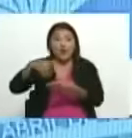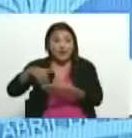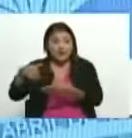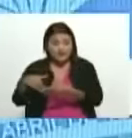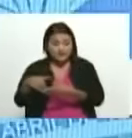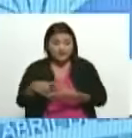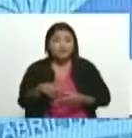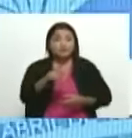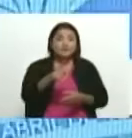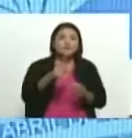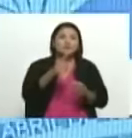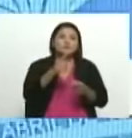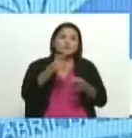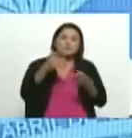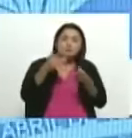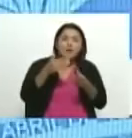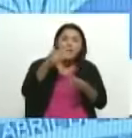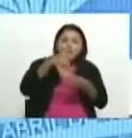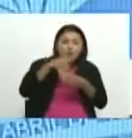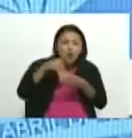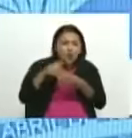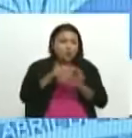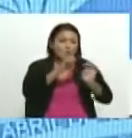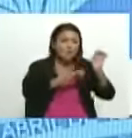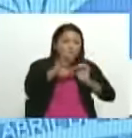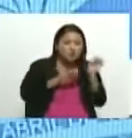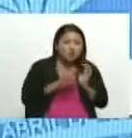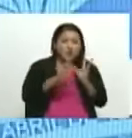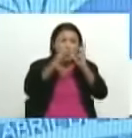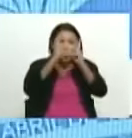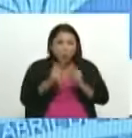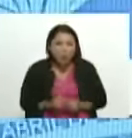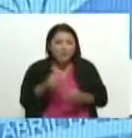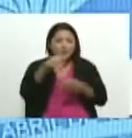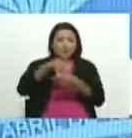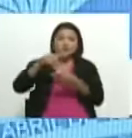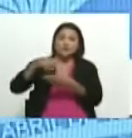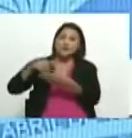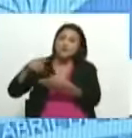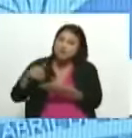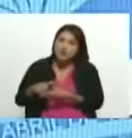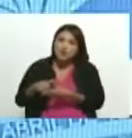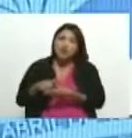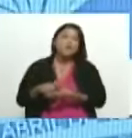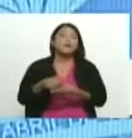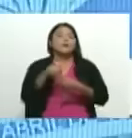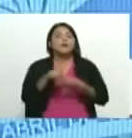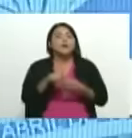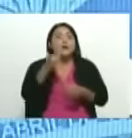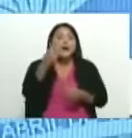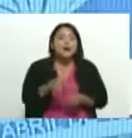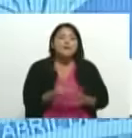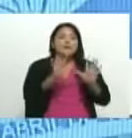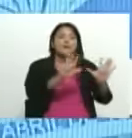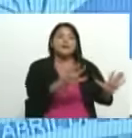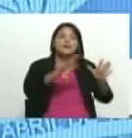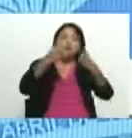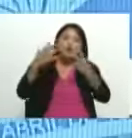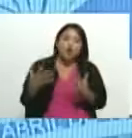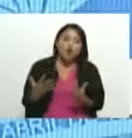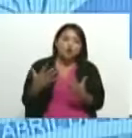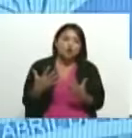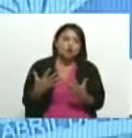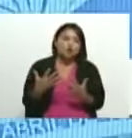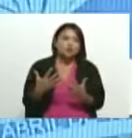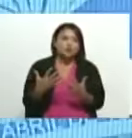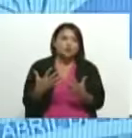auditoría del registro, auditoría de los votos, conteo de los votos, un elector, un voto, que haya las 18 auditorías que ya se las referí, no quiero